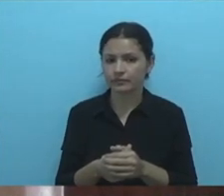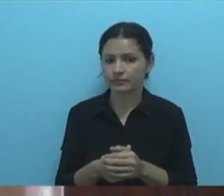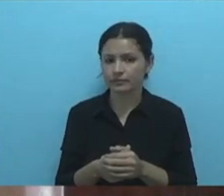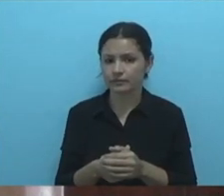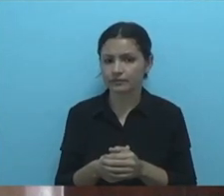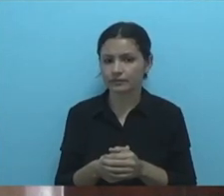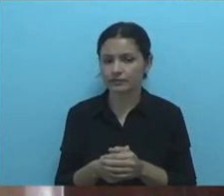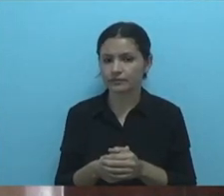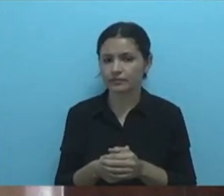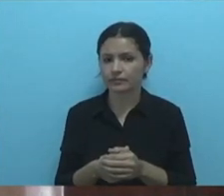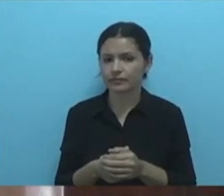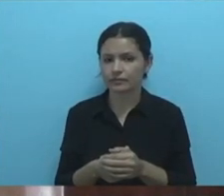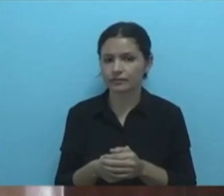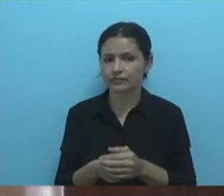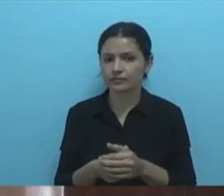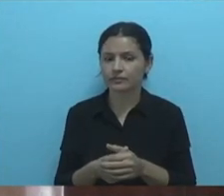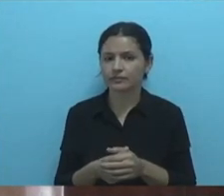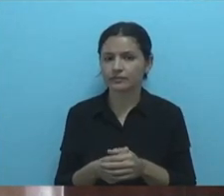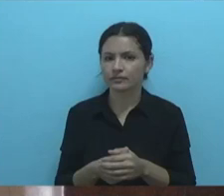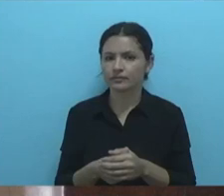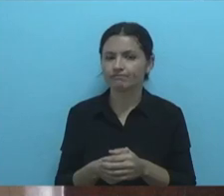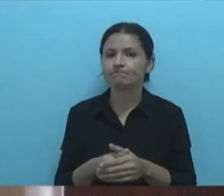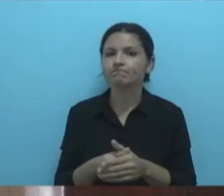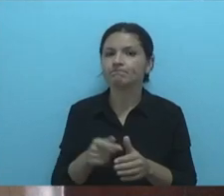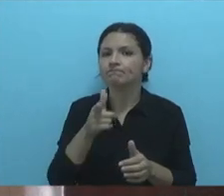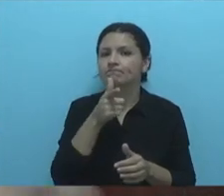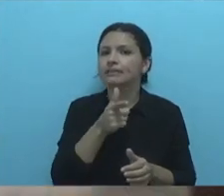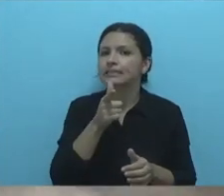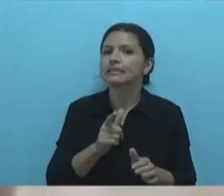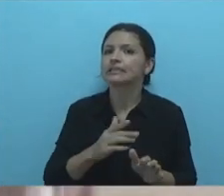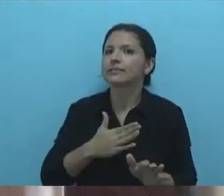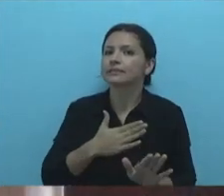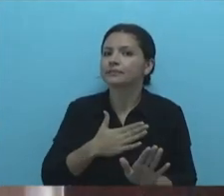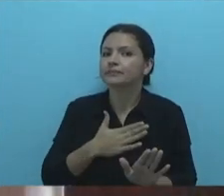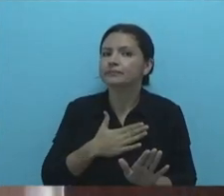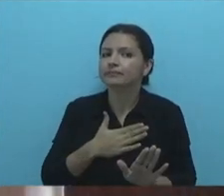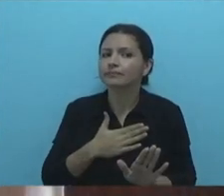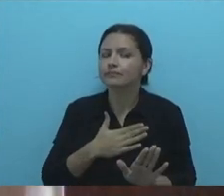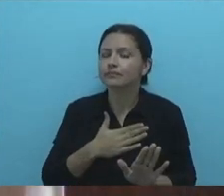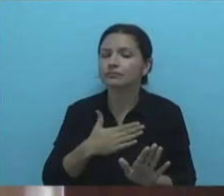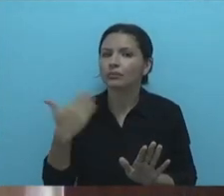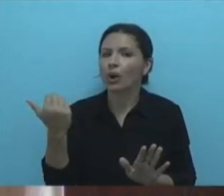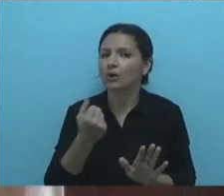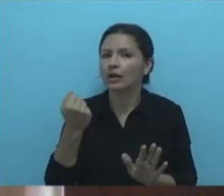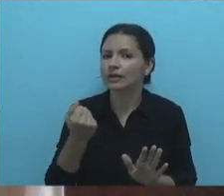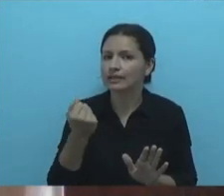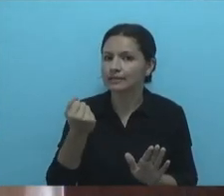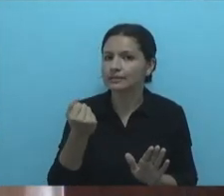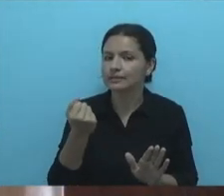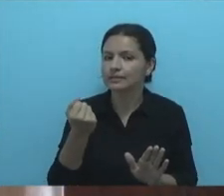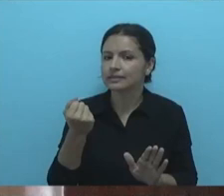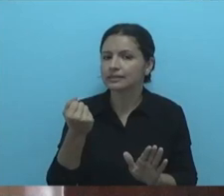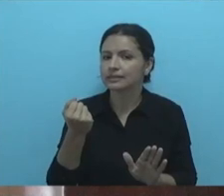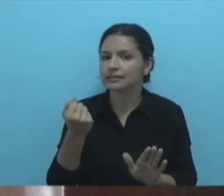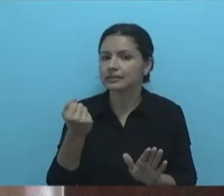de a la centralidad de lo que establecía la ley con lo cual me parece que sería importante sobre todo para el sector cooperativo que está